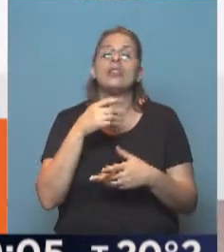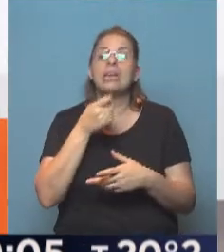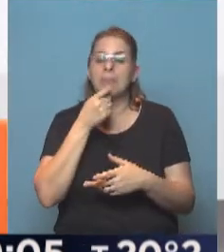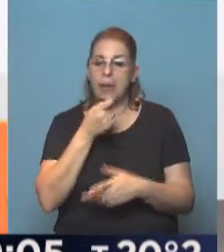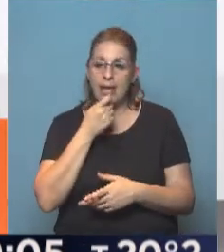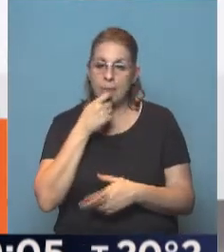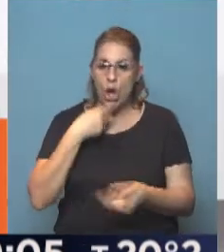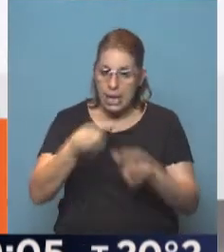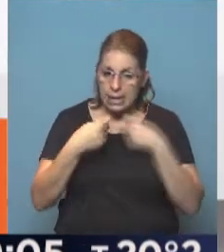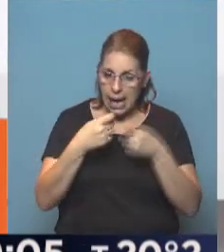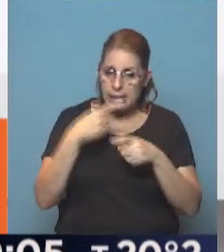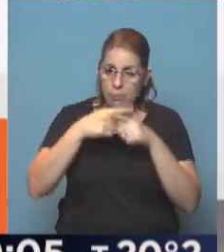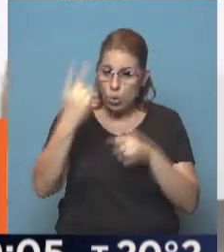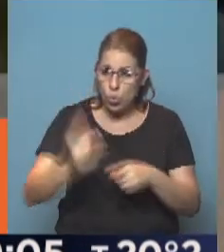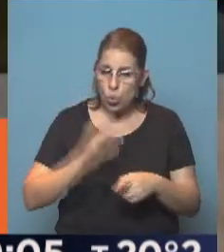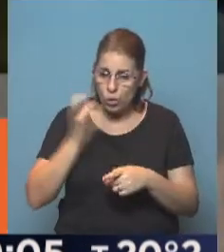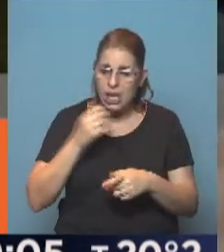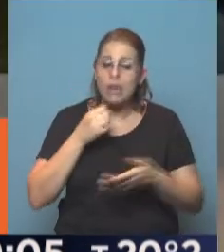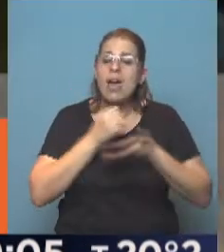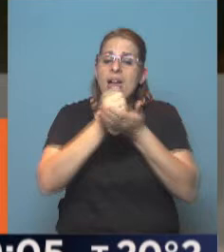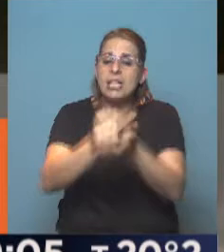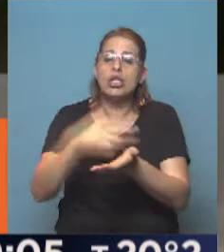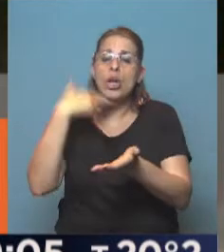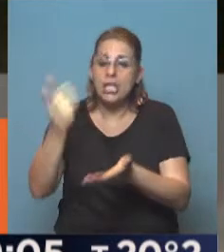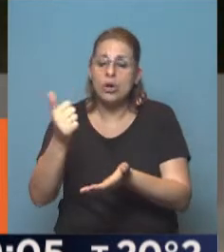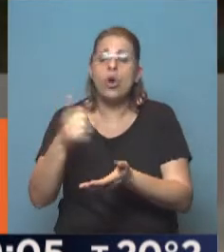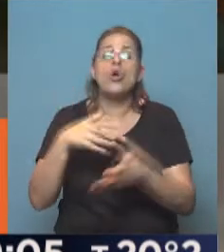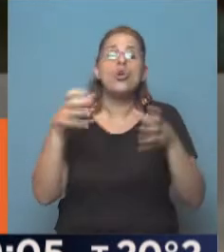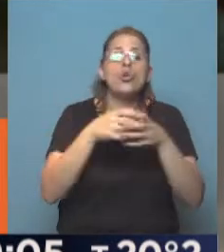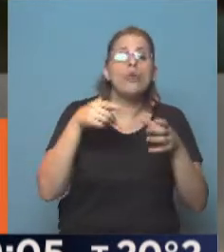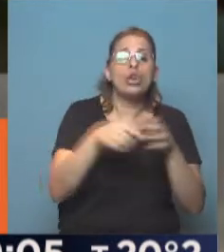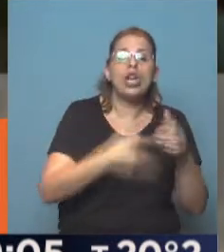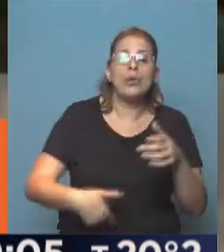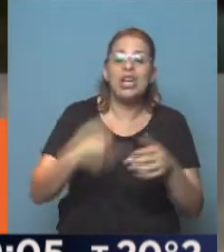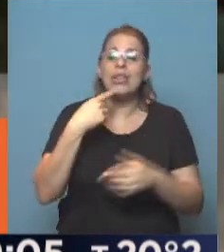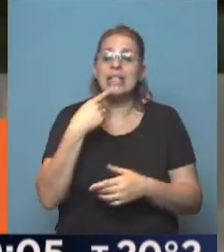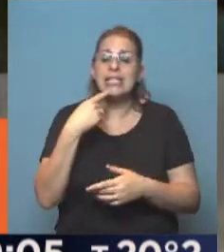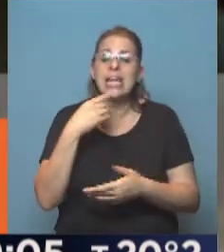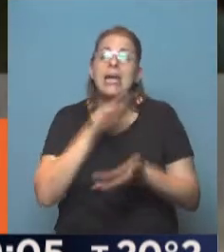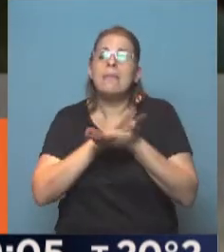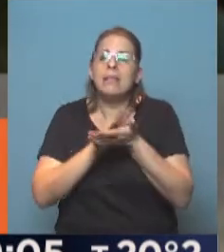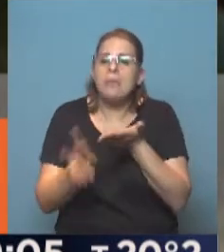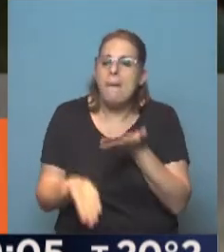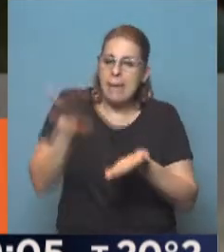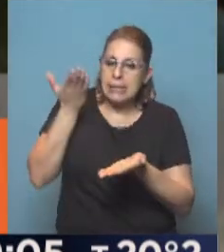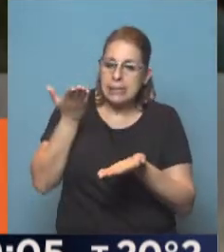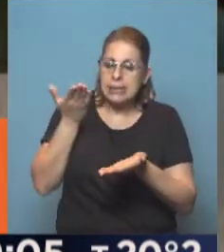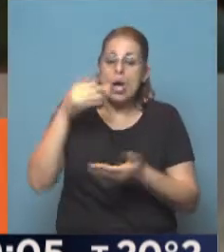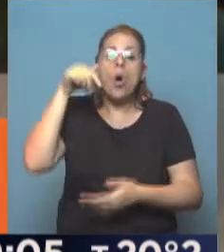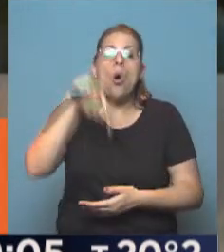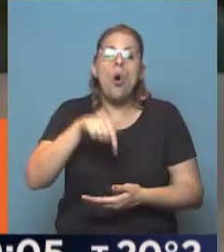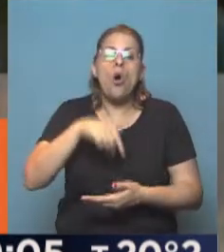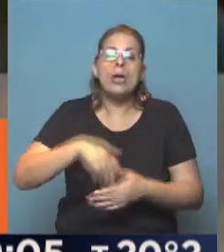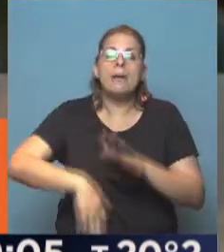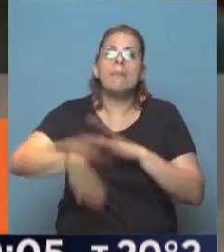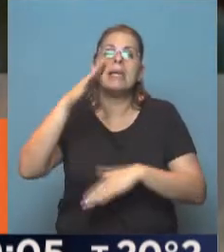gasta anualmente en la asignación universal por hijo. Obviamente la oposición ahora está elevando aún más ese mínimo no imponible, que hoy es el más